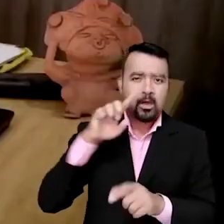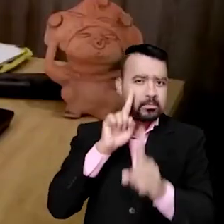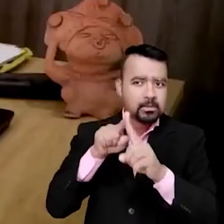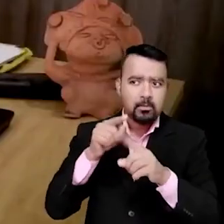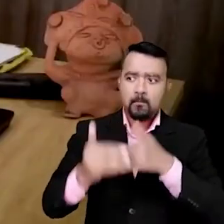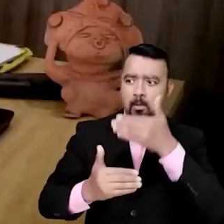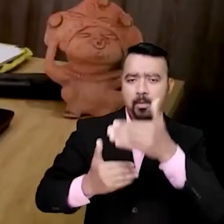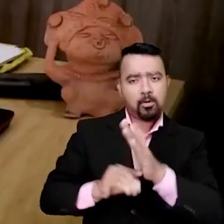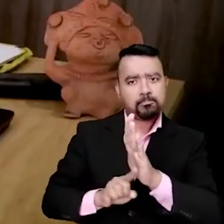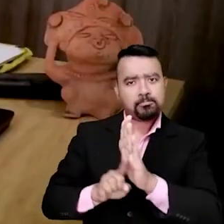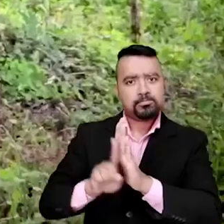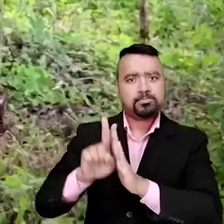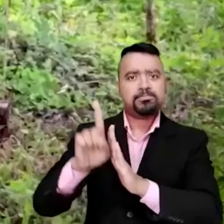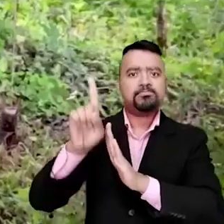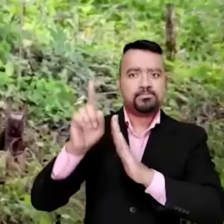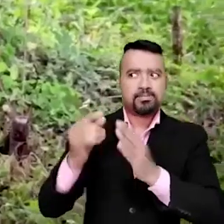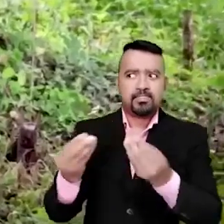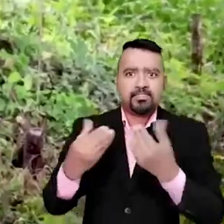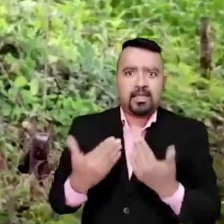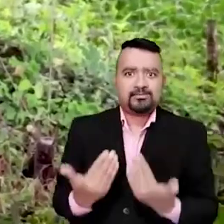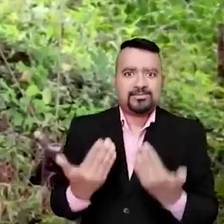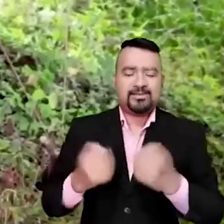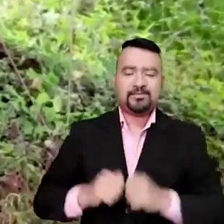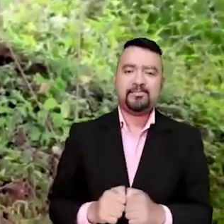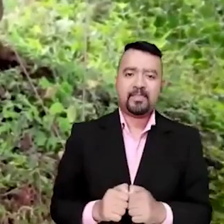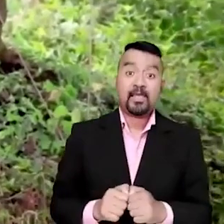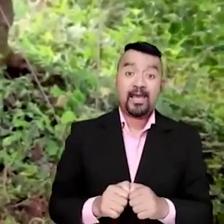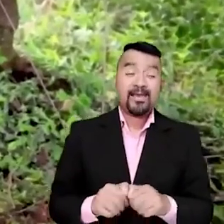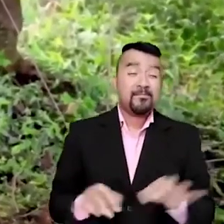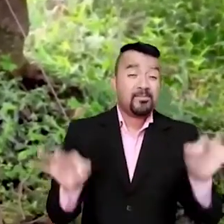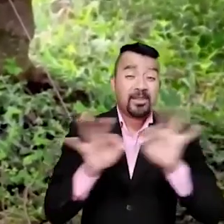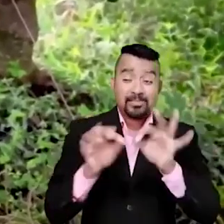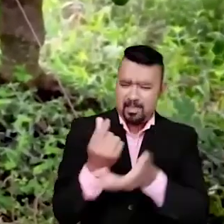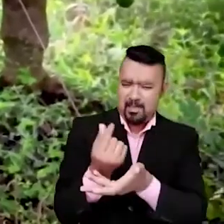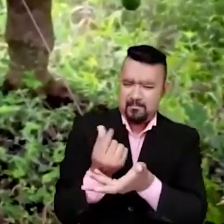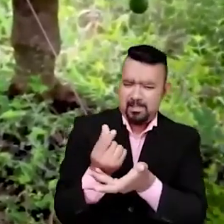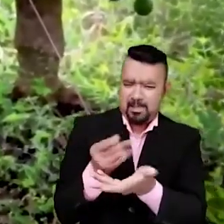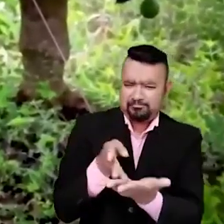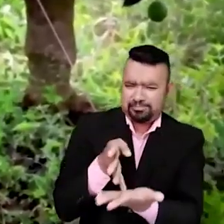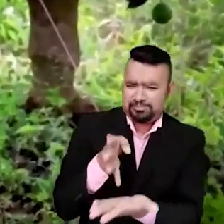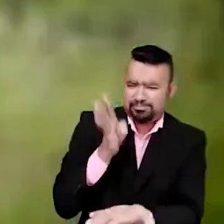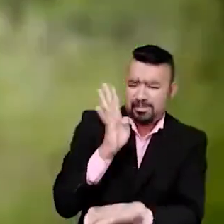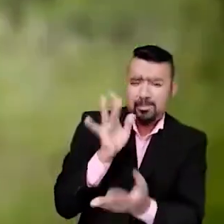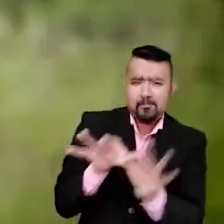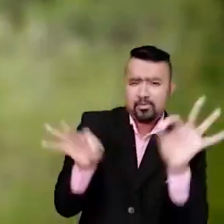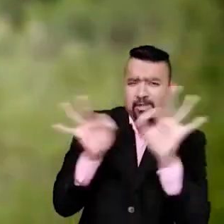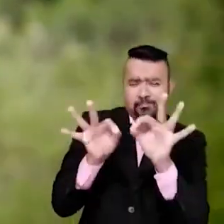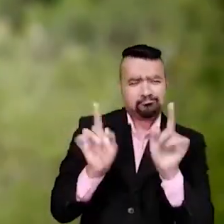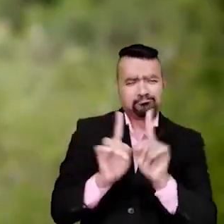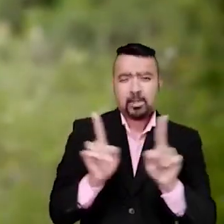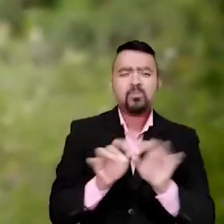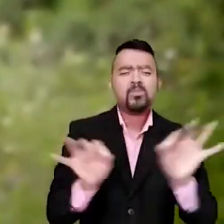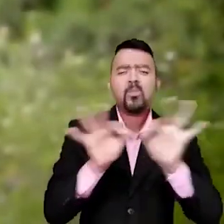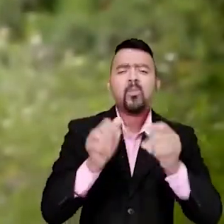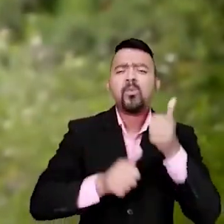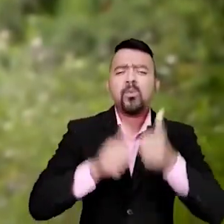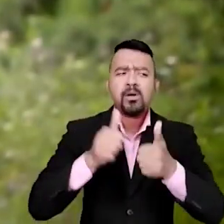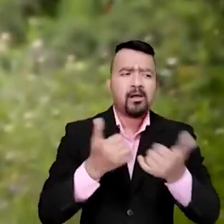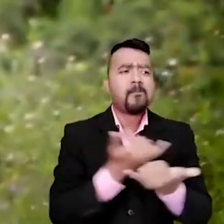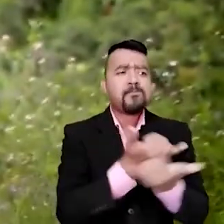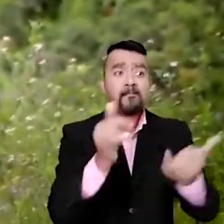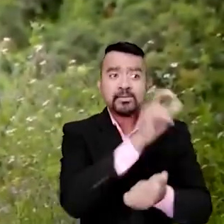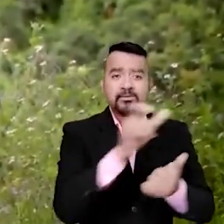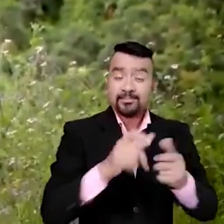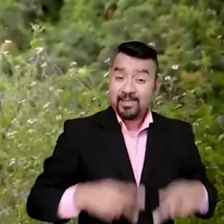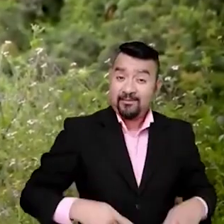personalmente. Hay cosas que son más importantes que el mismo crecimiento económico y es